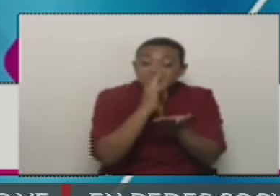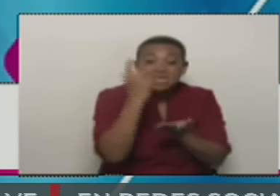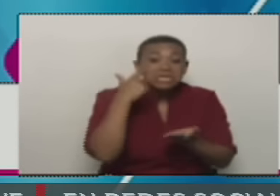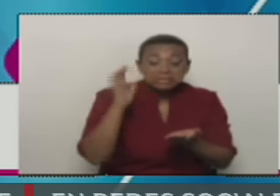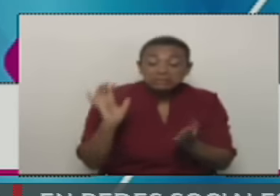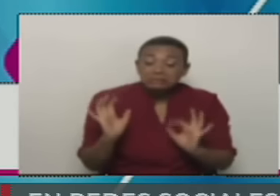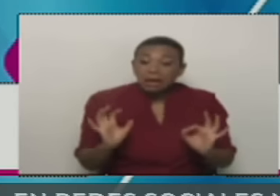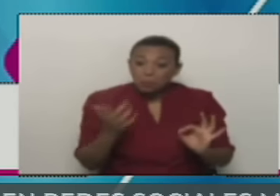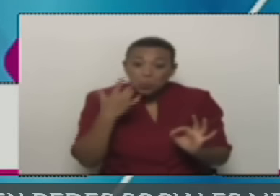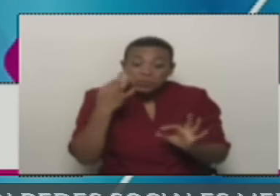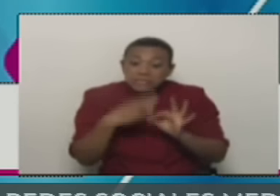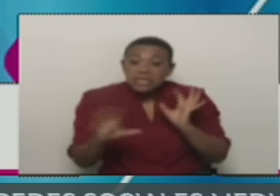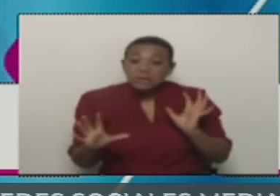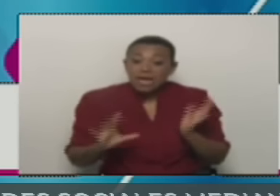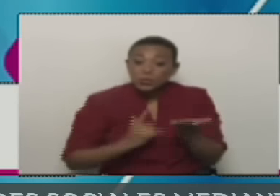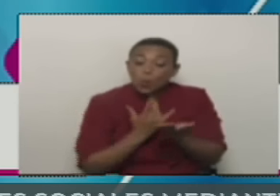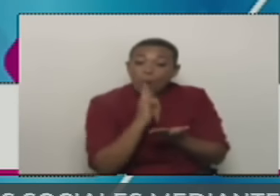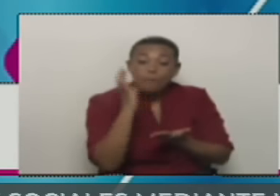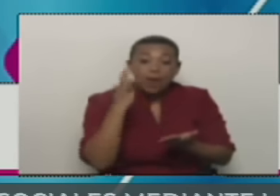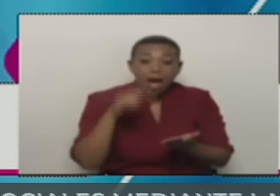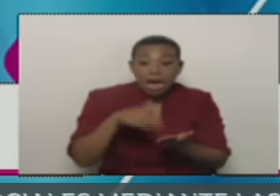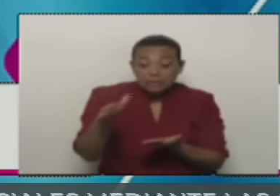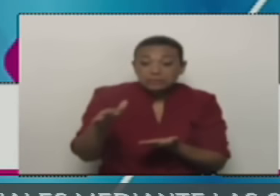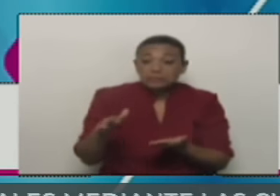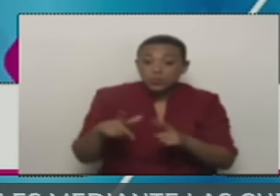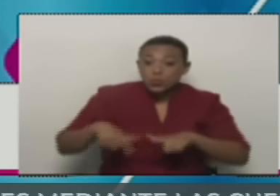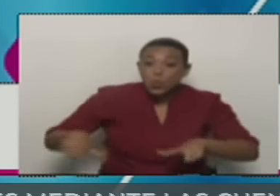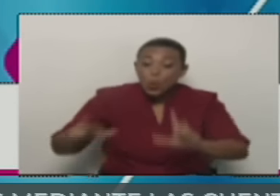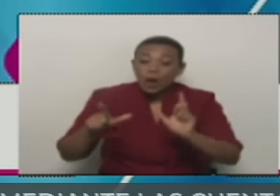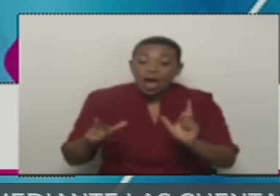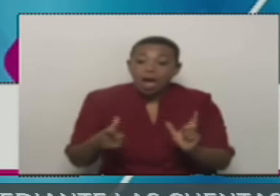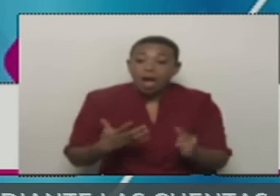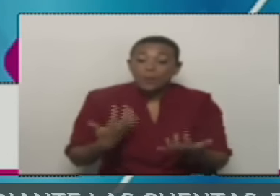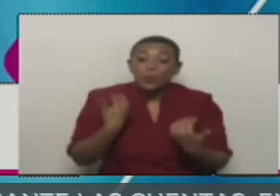Ah, es posible. Podemos sembrar cobalongo allá, ¿verdad? Ahí se